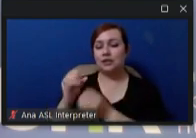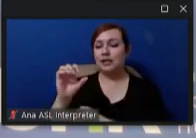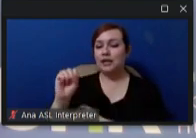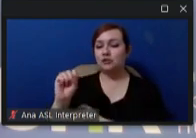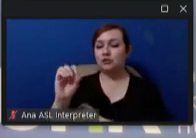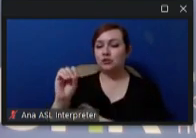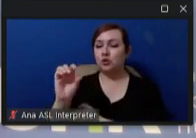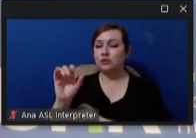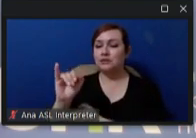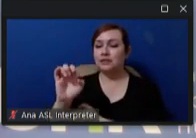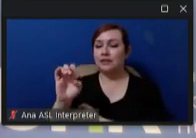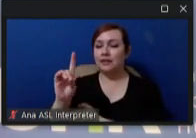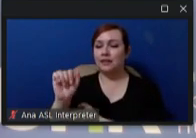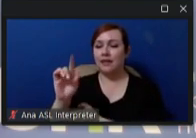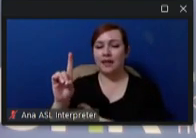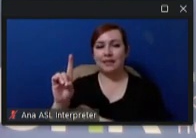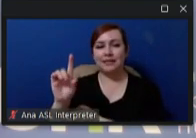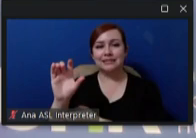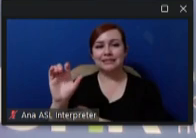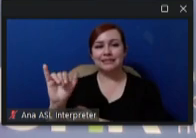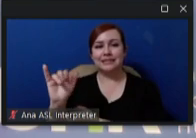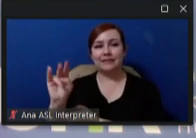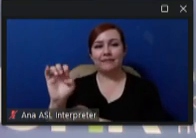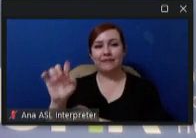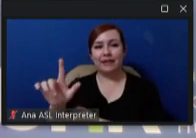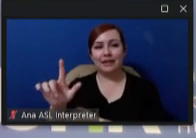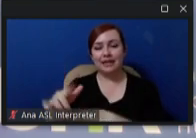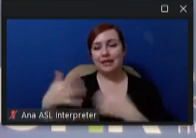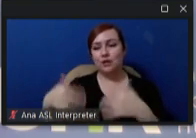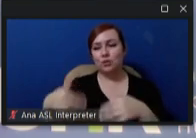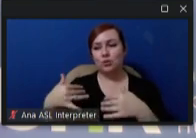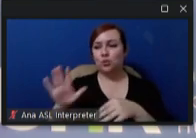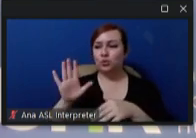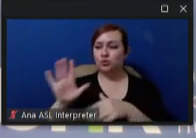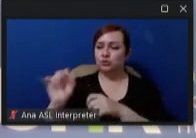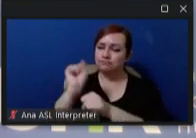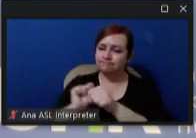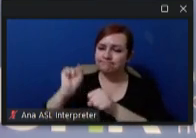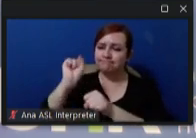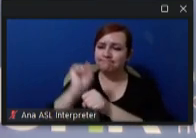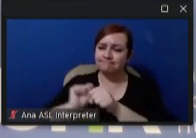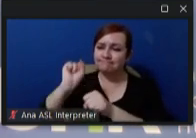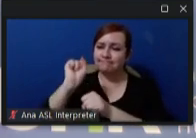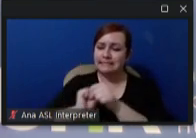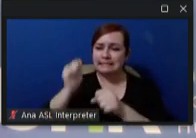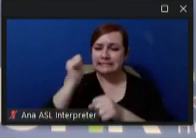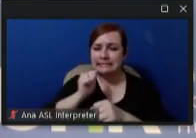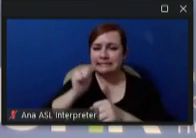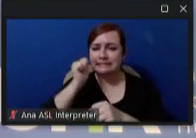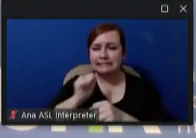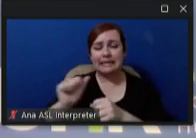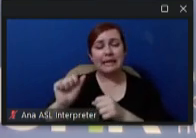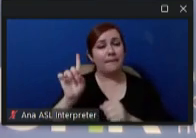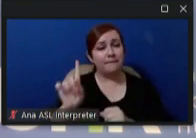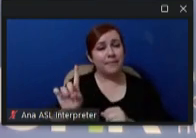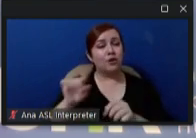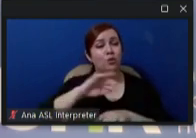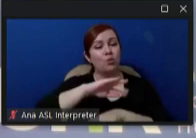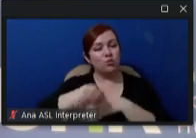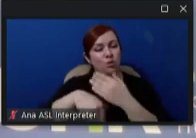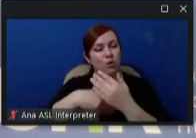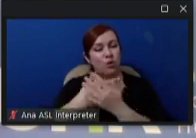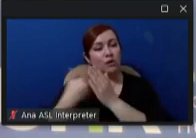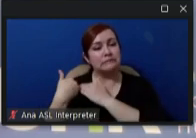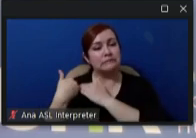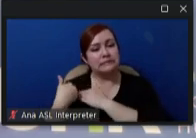que no solo es su trabajo diario, sino todo el compromiso para trabajar el